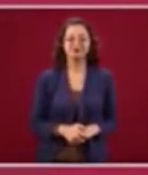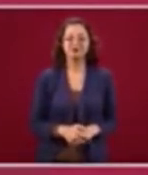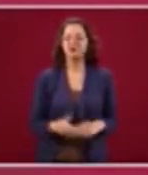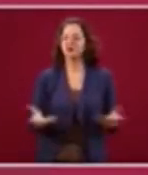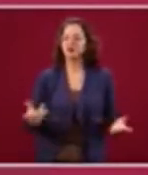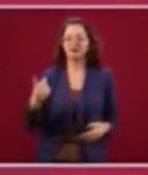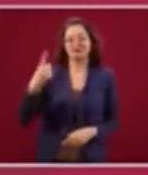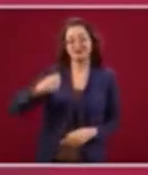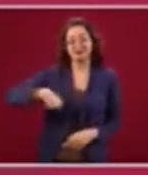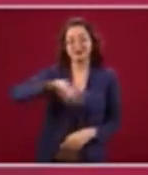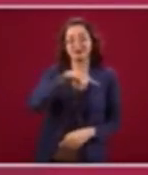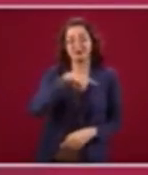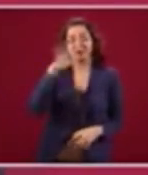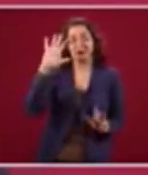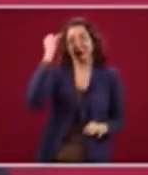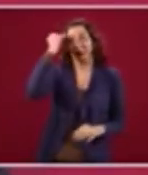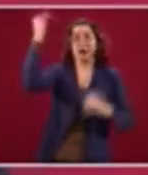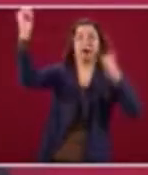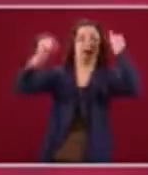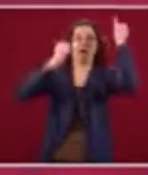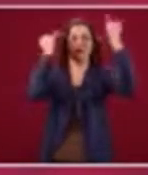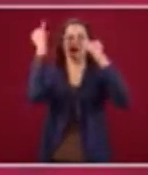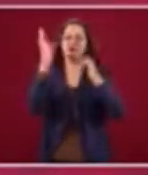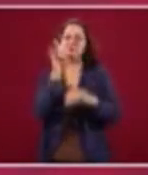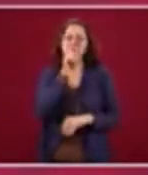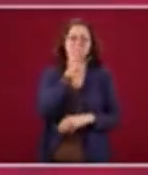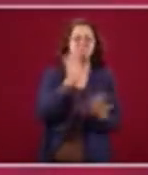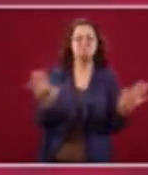actuamos de esa manera, no es un gobierno de ocurrencia, es